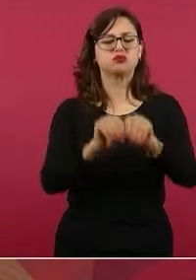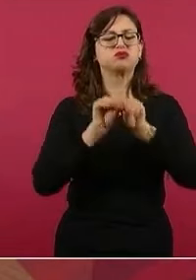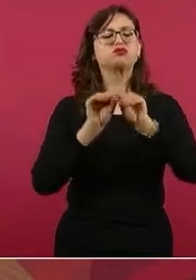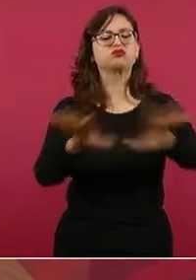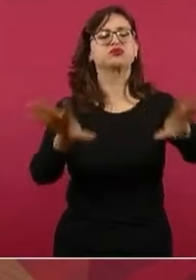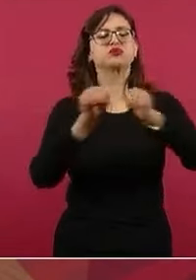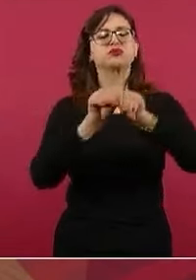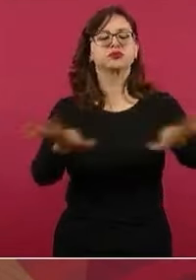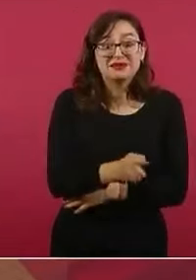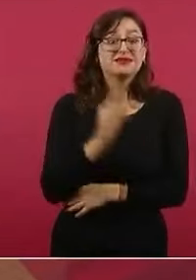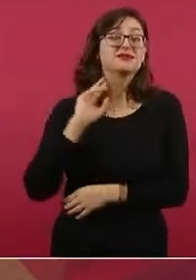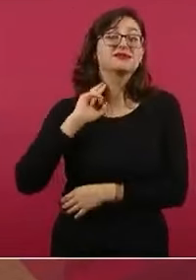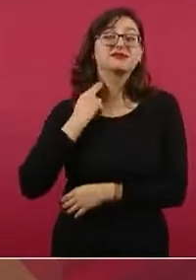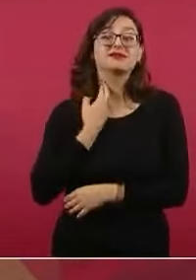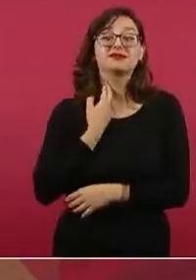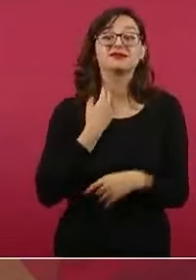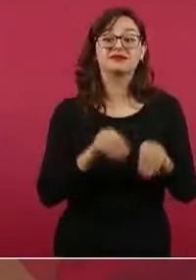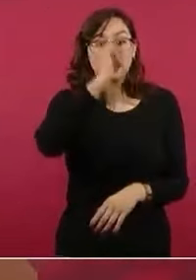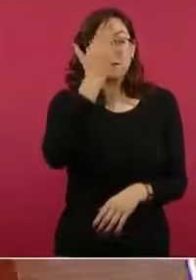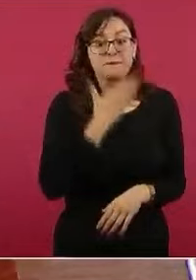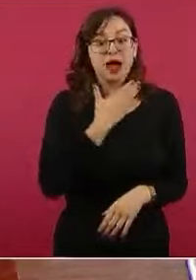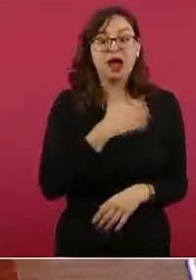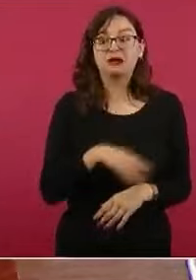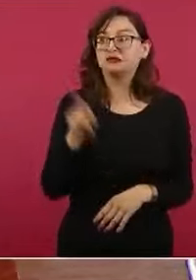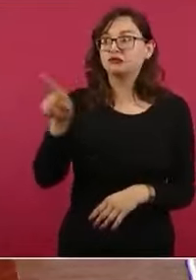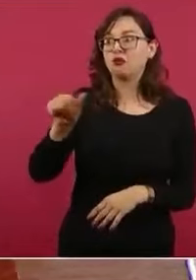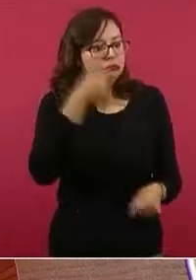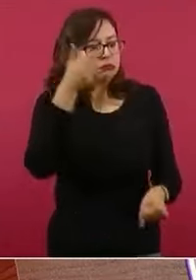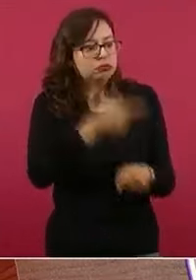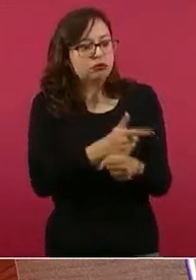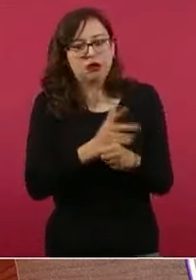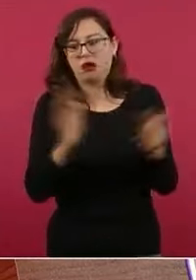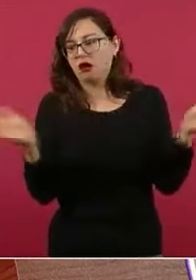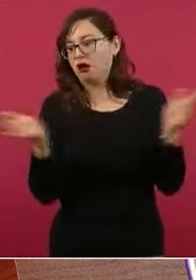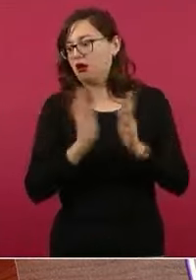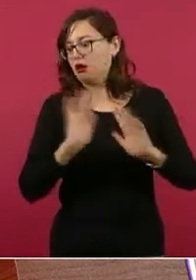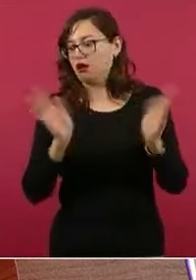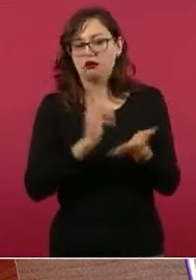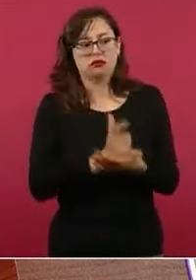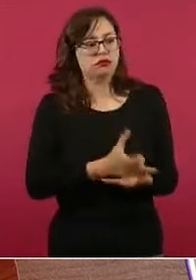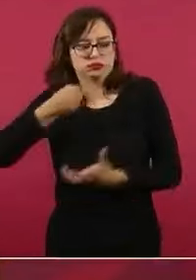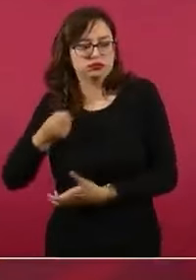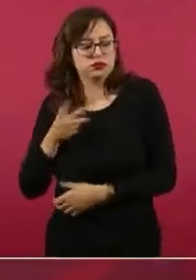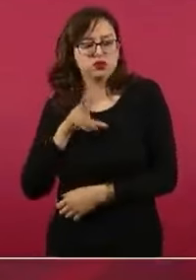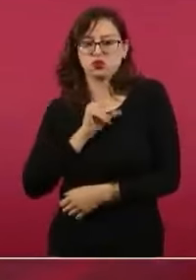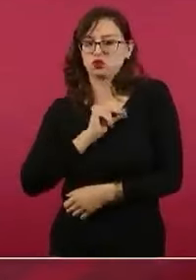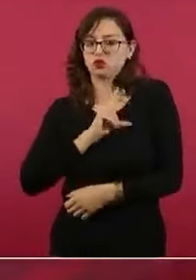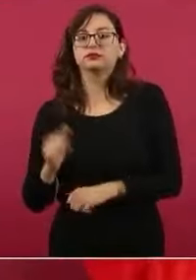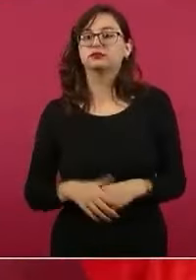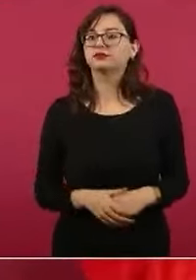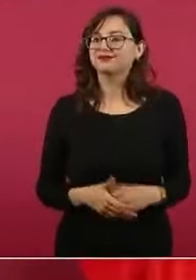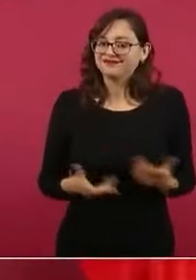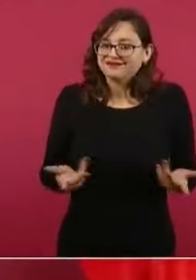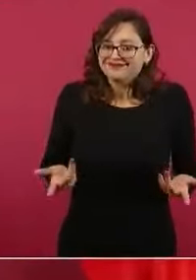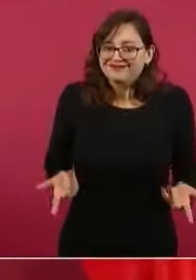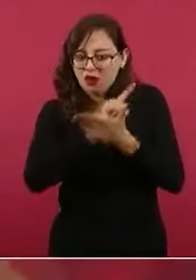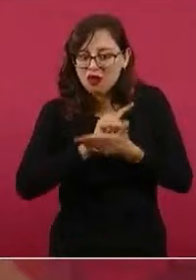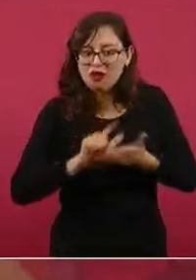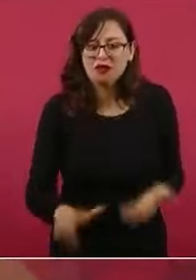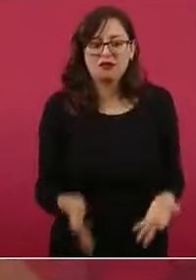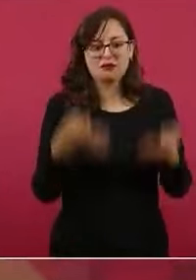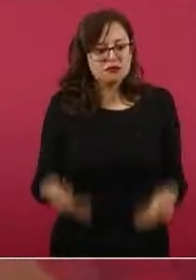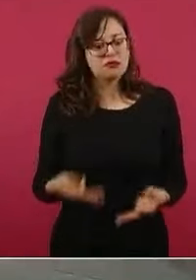se desprestigia más. Por eso ya ni lo quieren comprar. Tan fácil que es resolver el no permitir el comercio